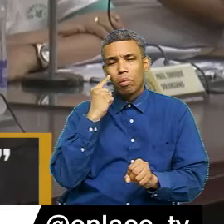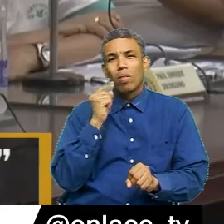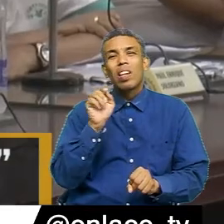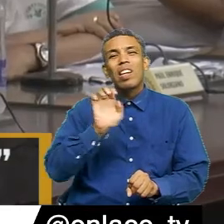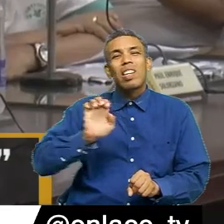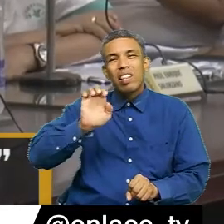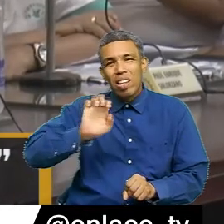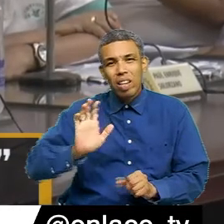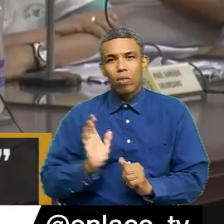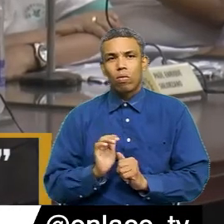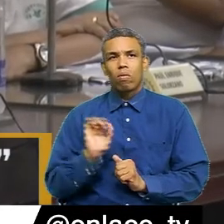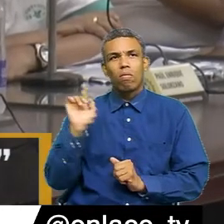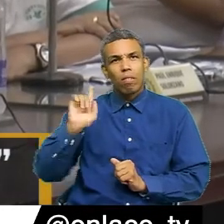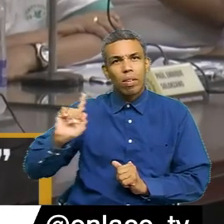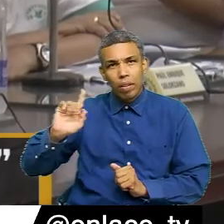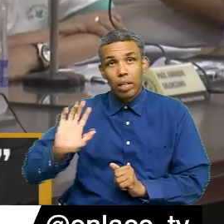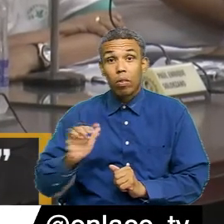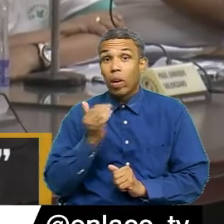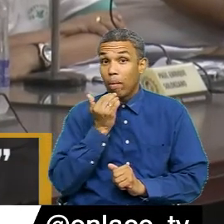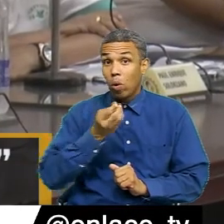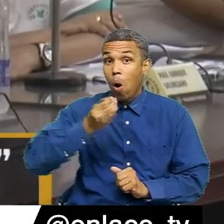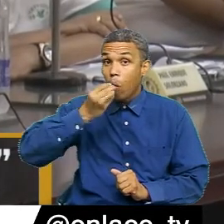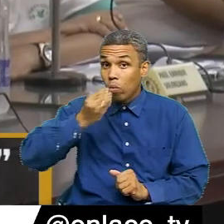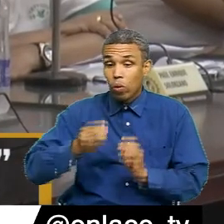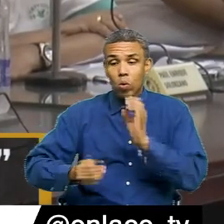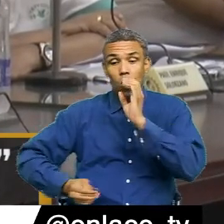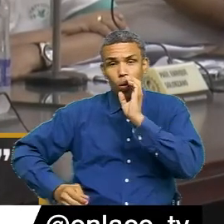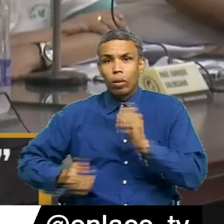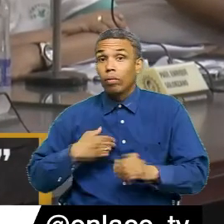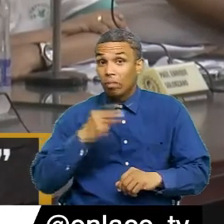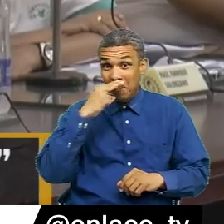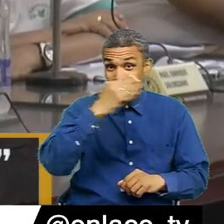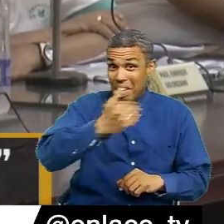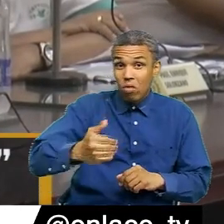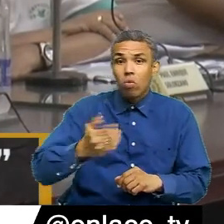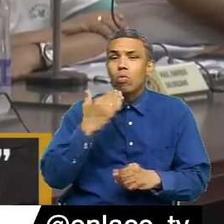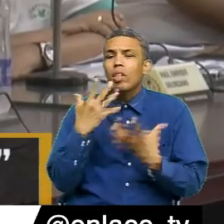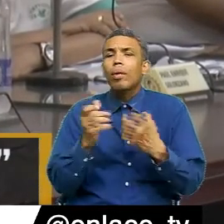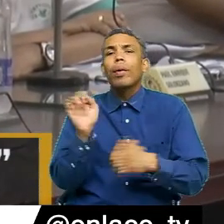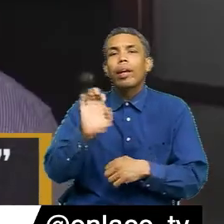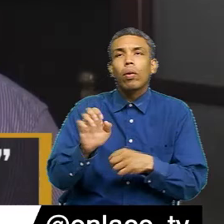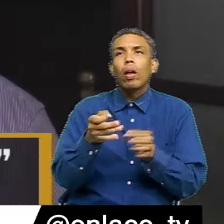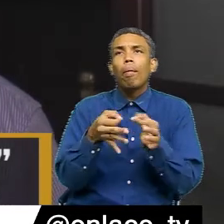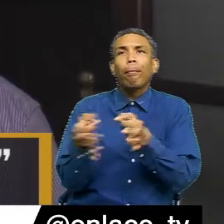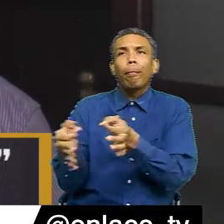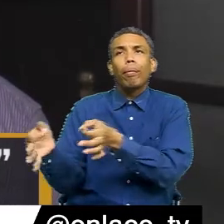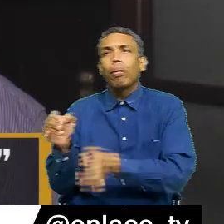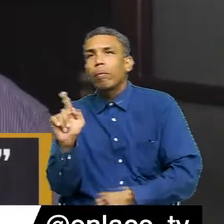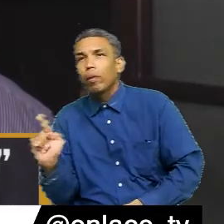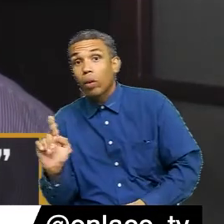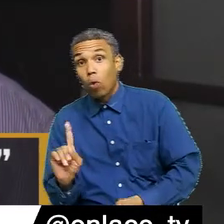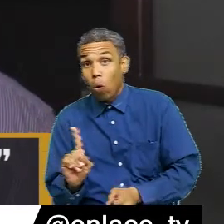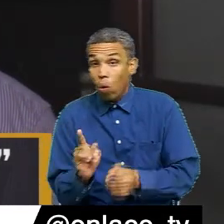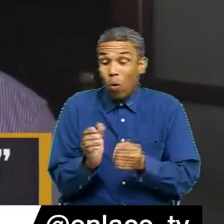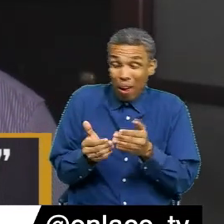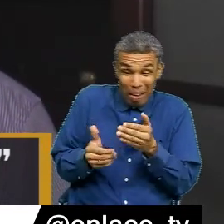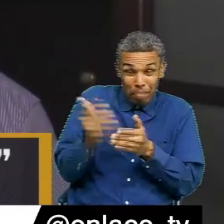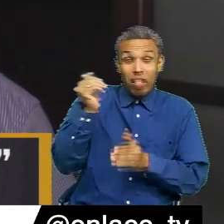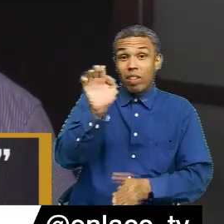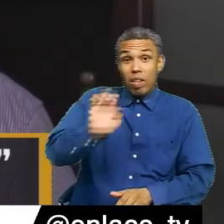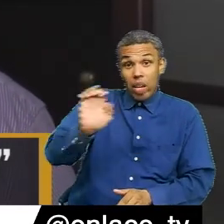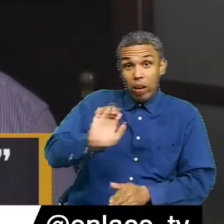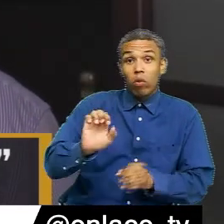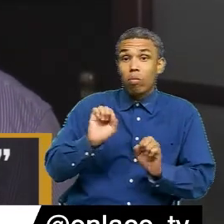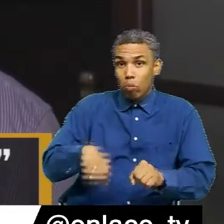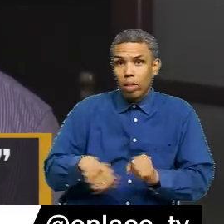clase, podamos estar dando la alimentación a esos mismos 17.000 niños y garantizar que los colegios